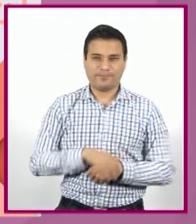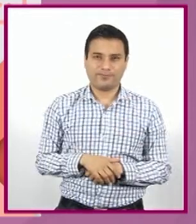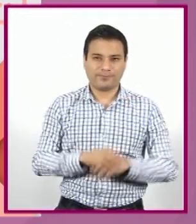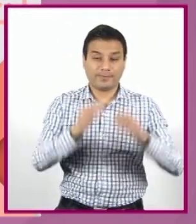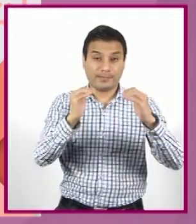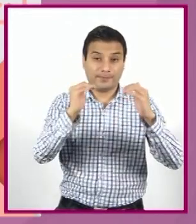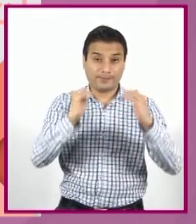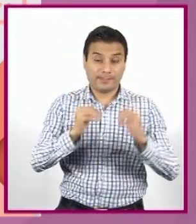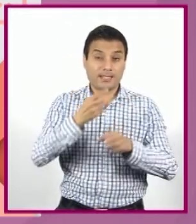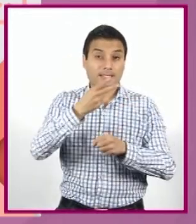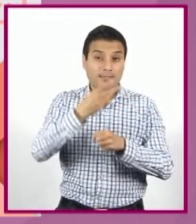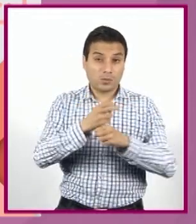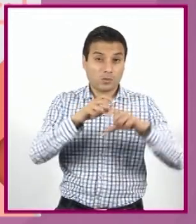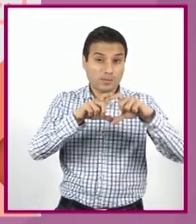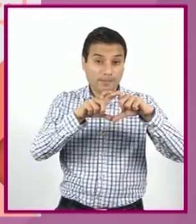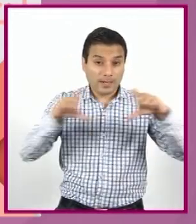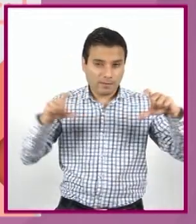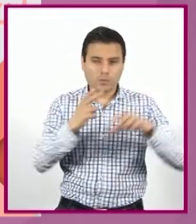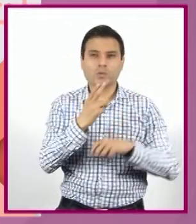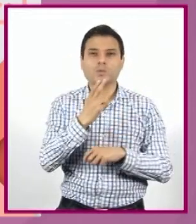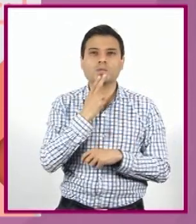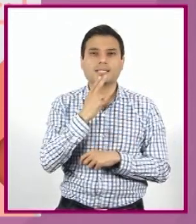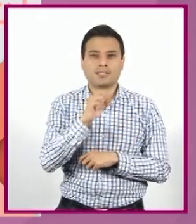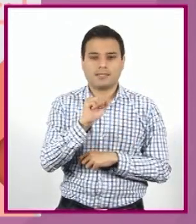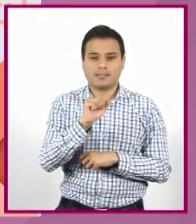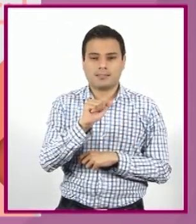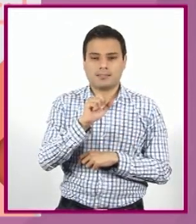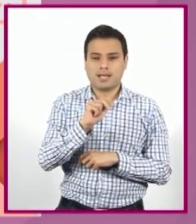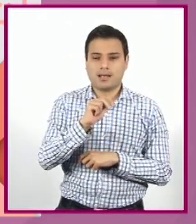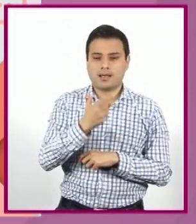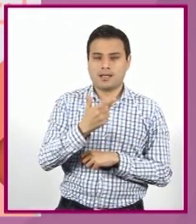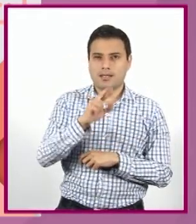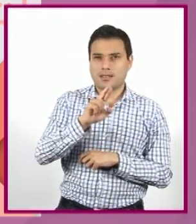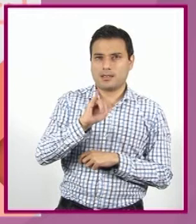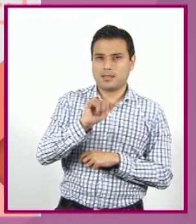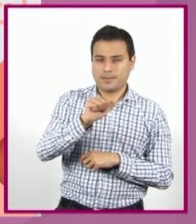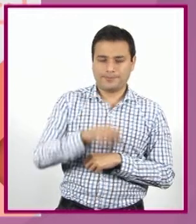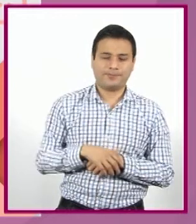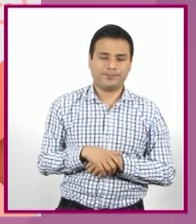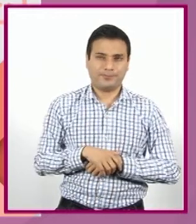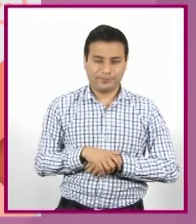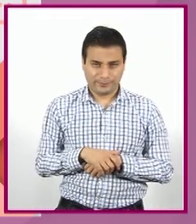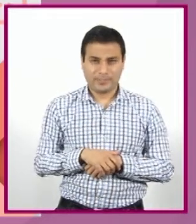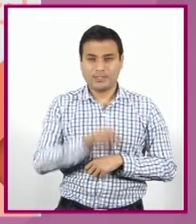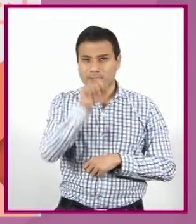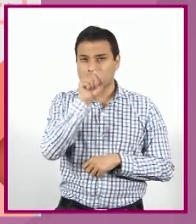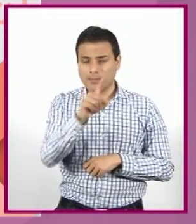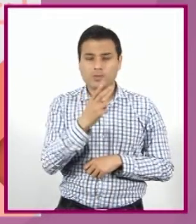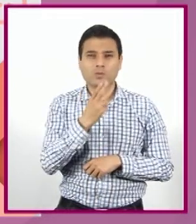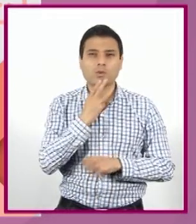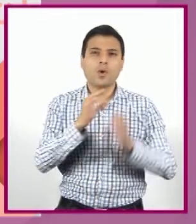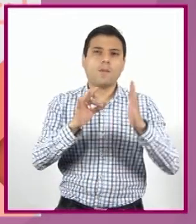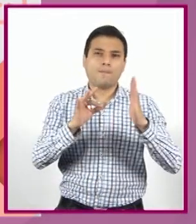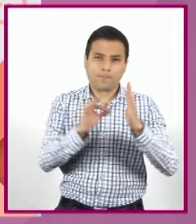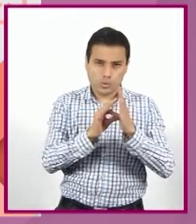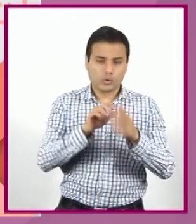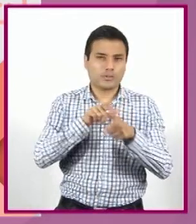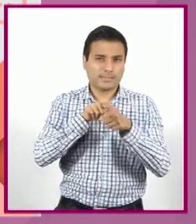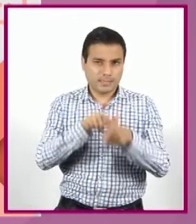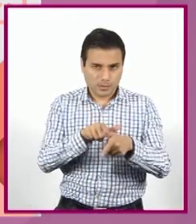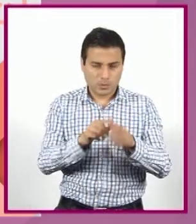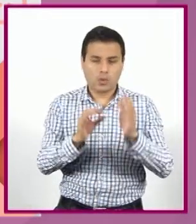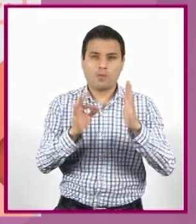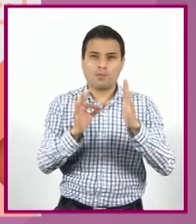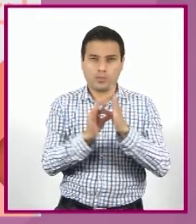se utiliza el recurso de la sangría. En el cuento se emplea punto y seguido, punto y aparte,